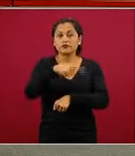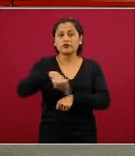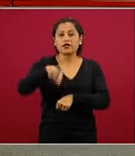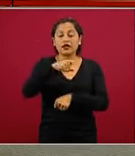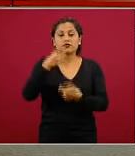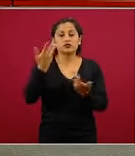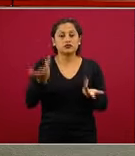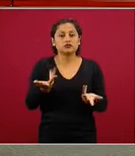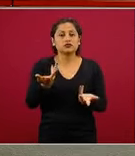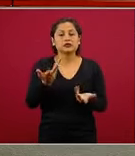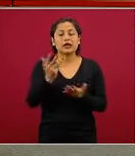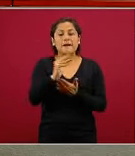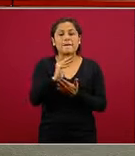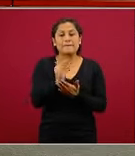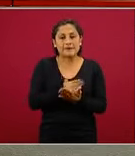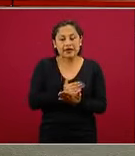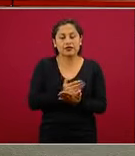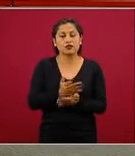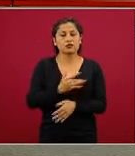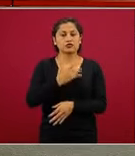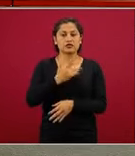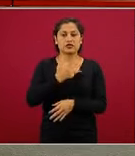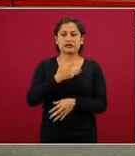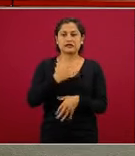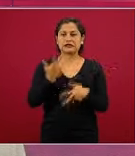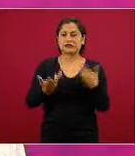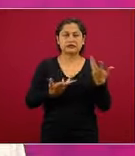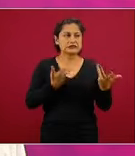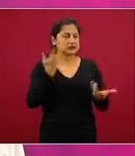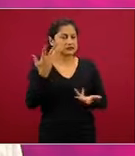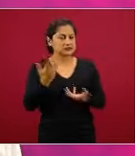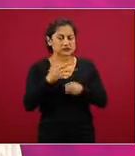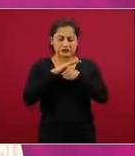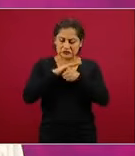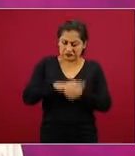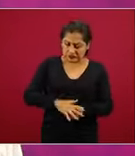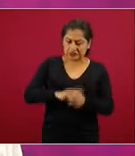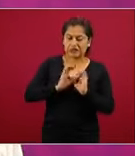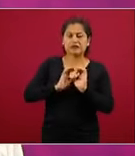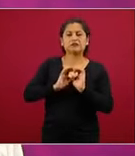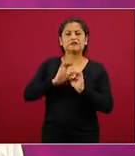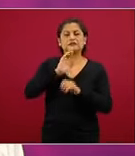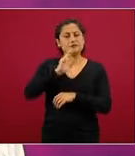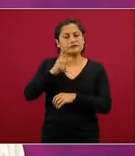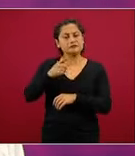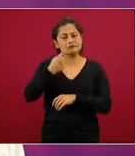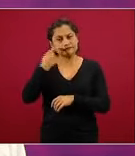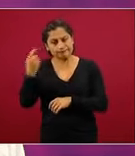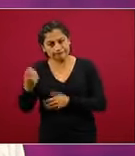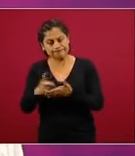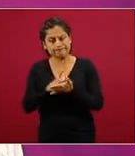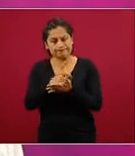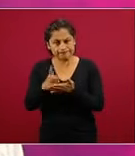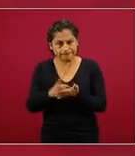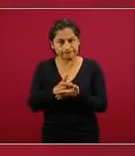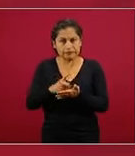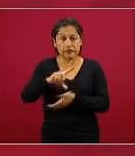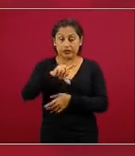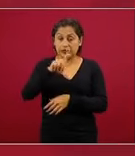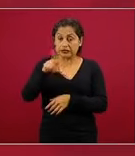impulso que les lleva a enrolarse con las adicciones, el consumo de sustancias, consumo que después